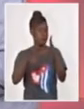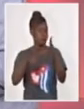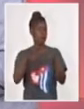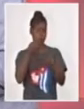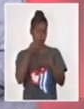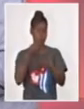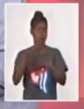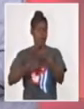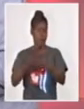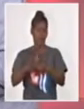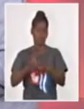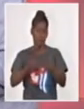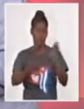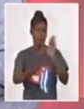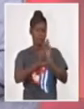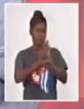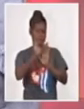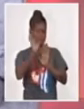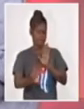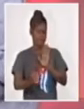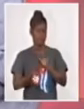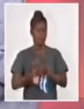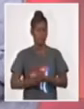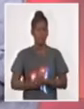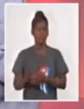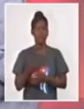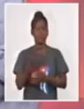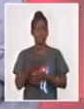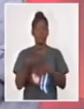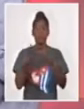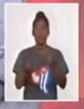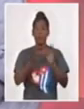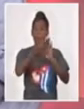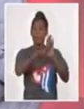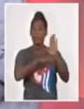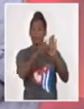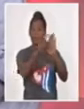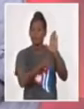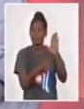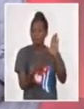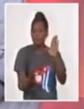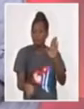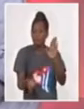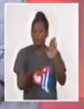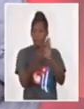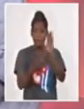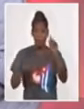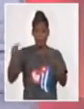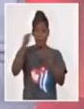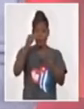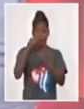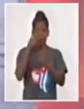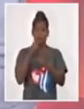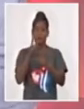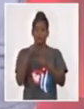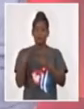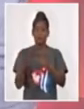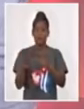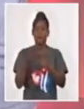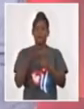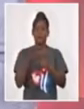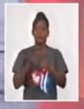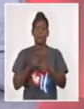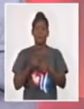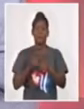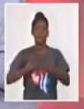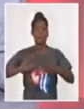adoptado. Bueno, ¿cuál es la principal modificación? Bueno, que se elimina el